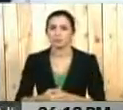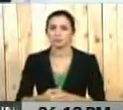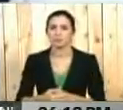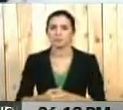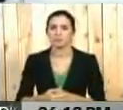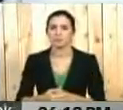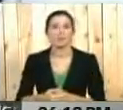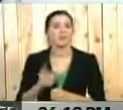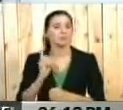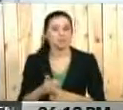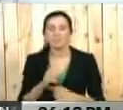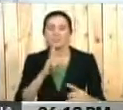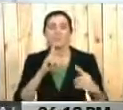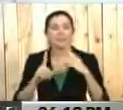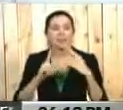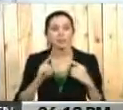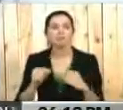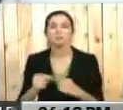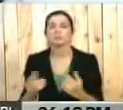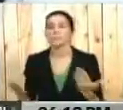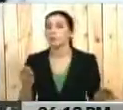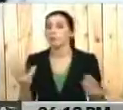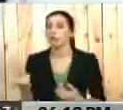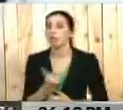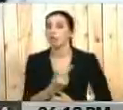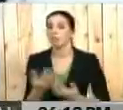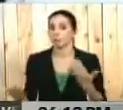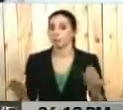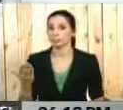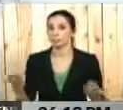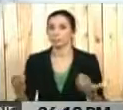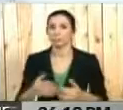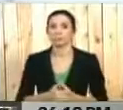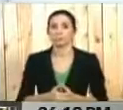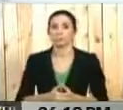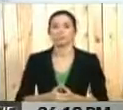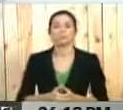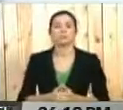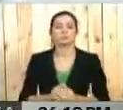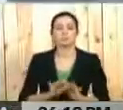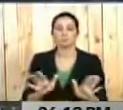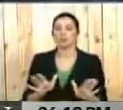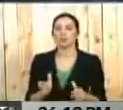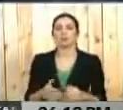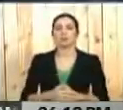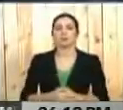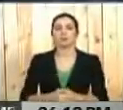definitivamente que producirse entre las partes. A eso se ha invitado,